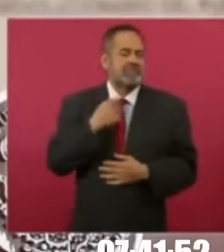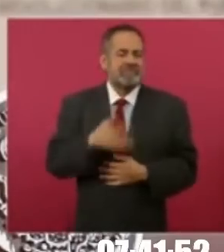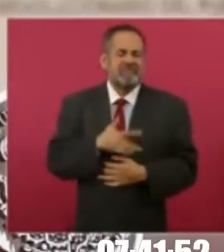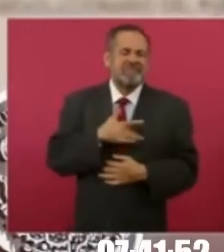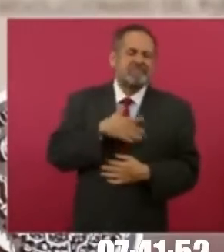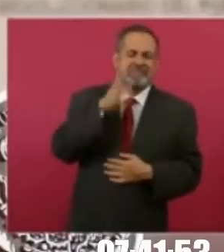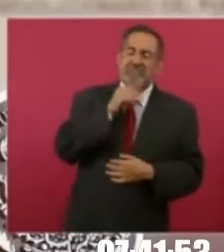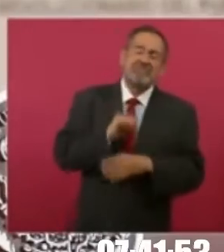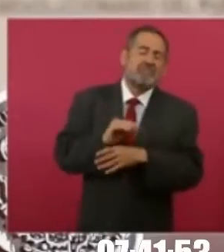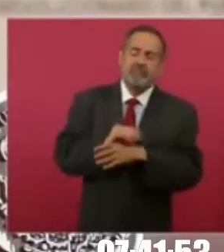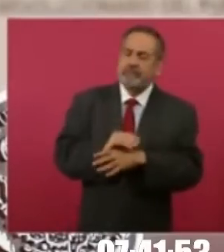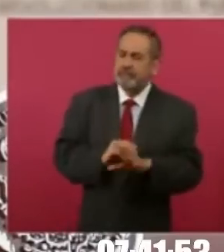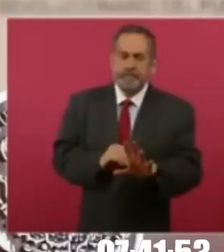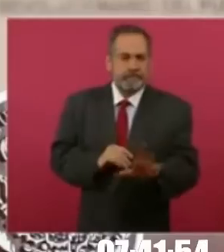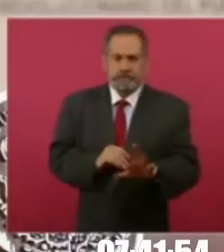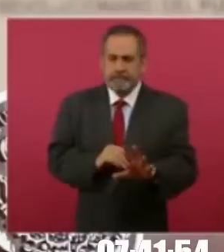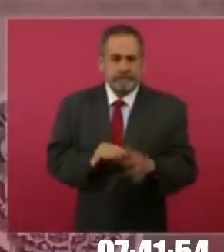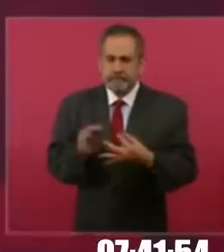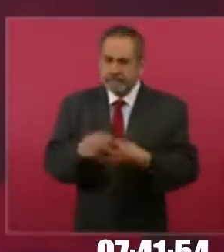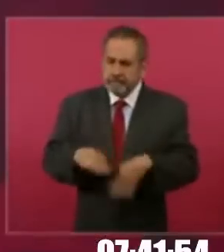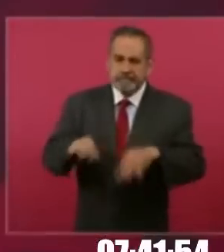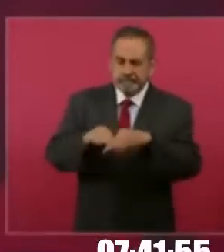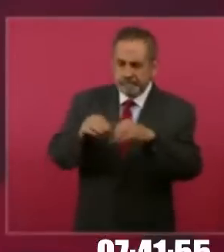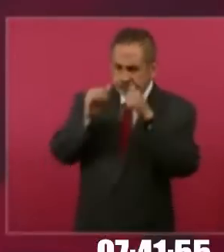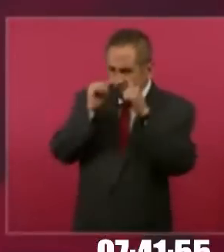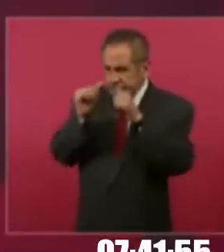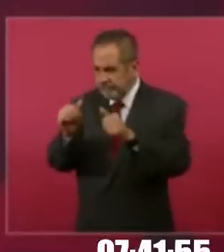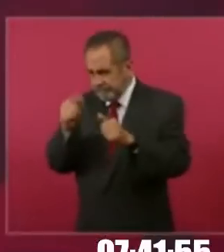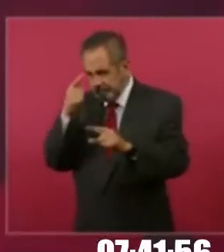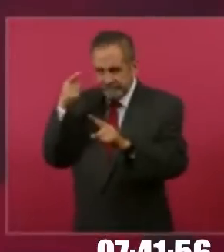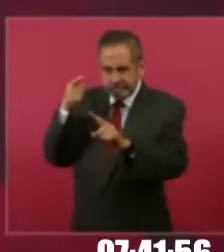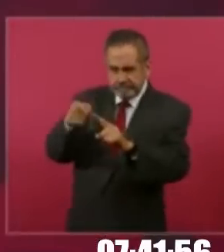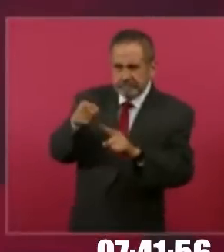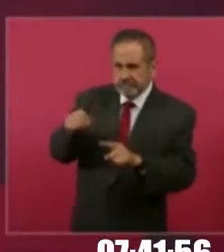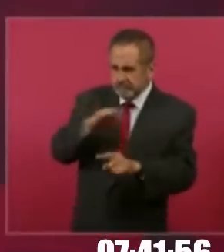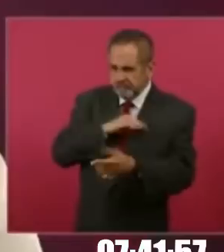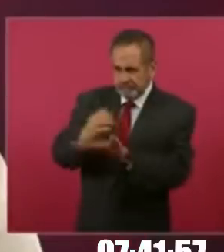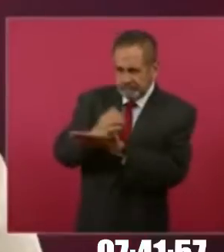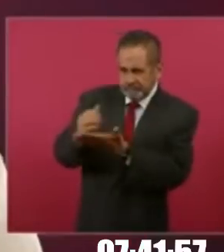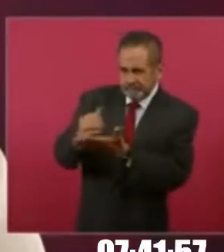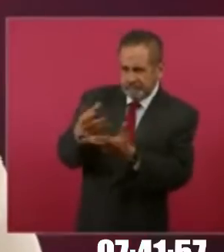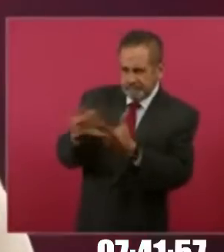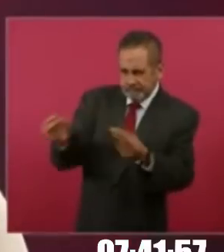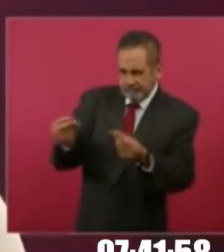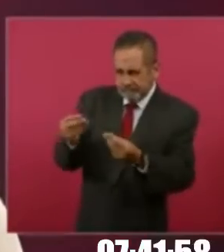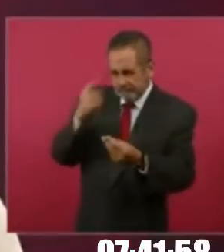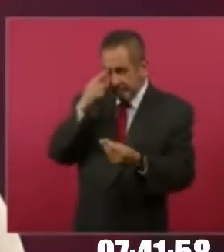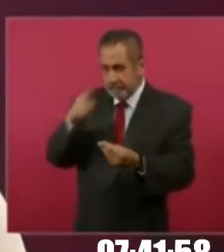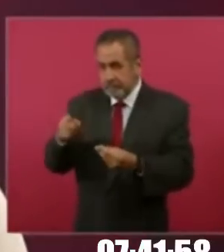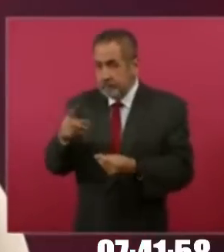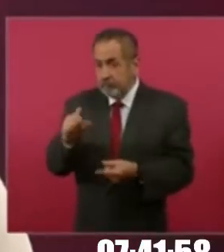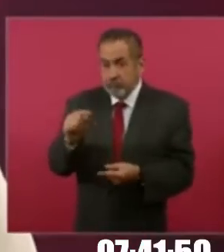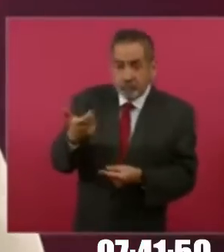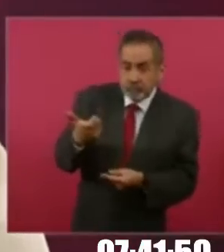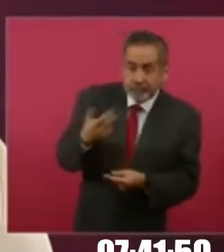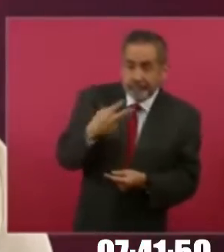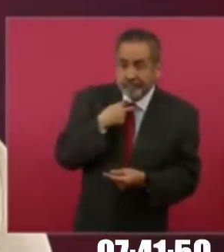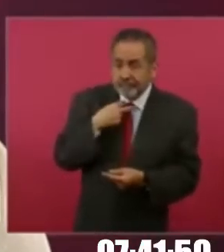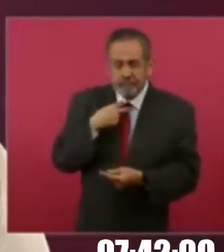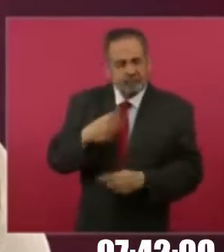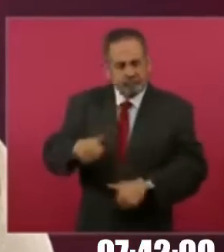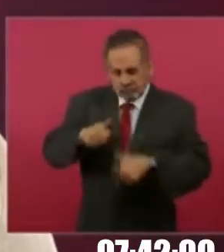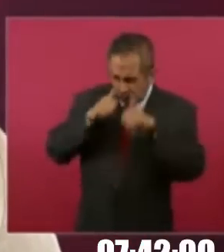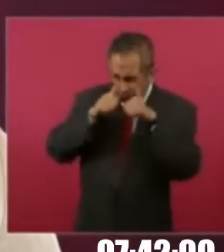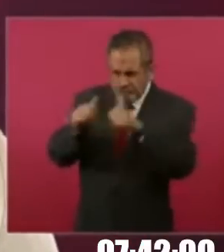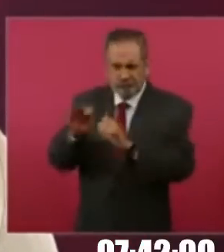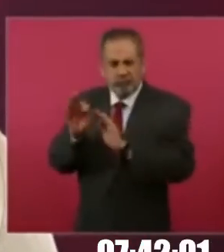como prioridad que no haya gente que se muera de enfermedades curables o que pierda su salud por no tener dinero para recibir la atención médica